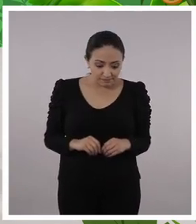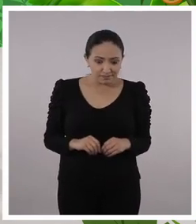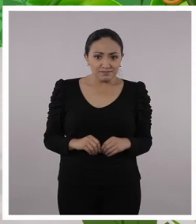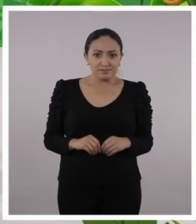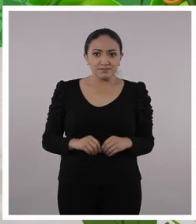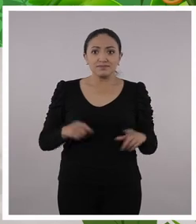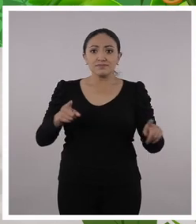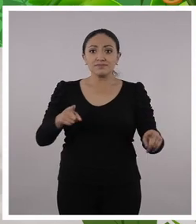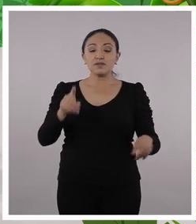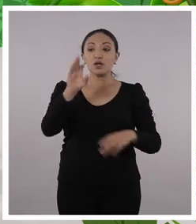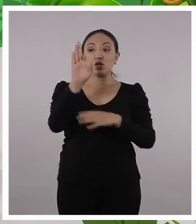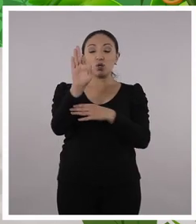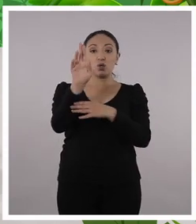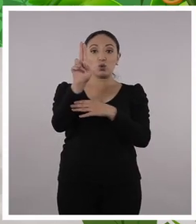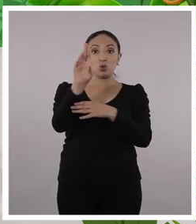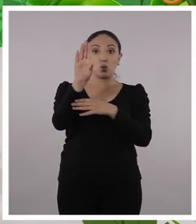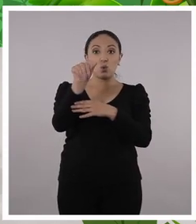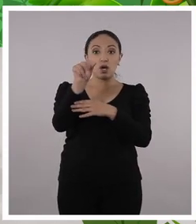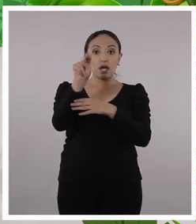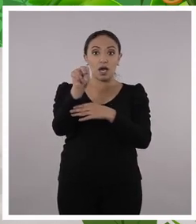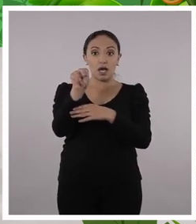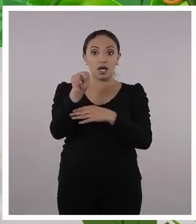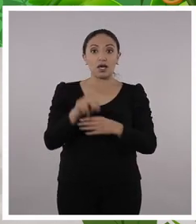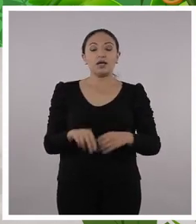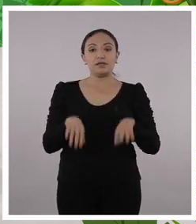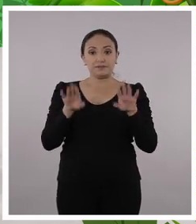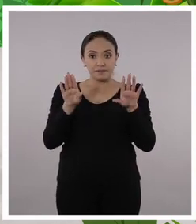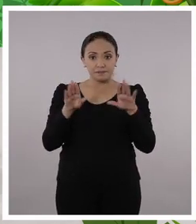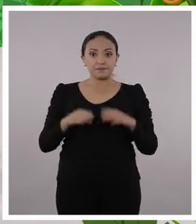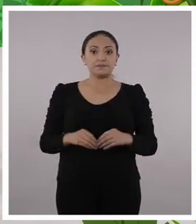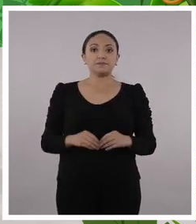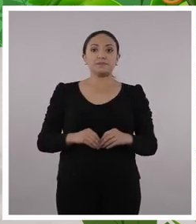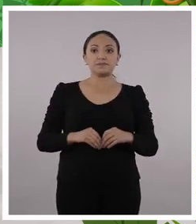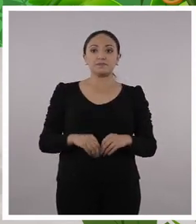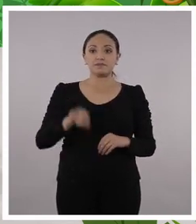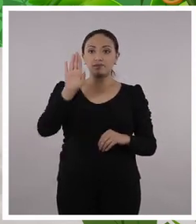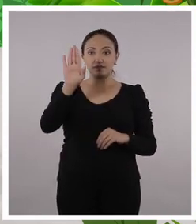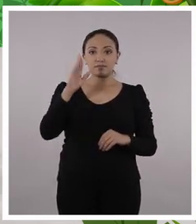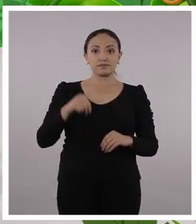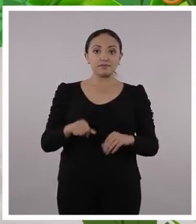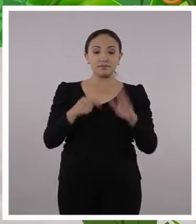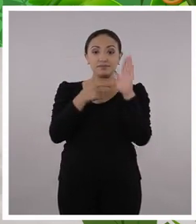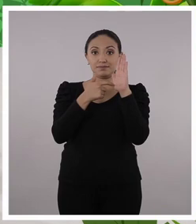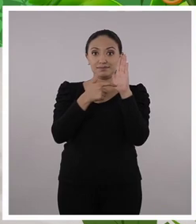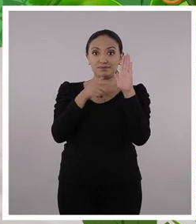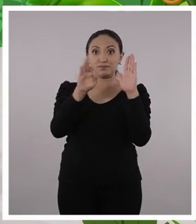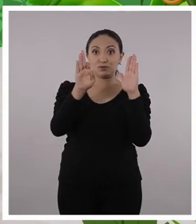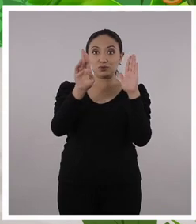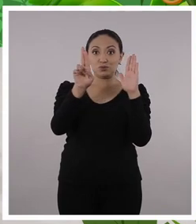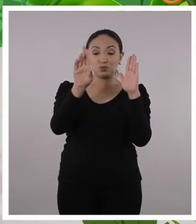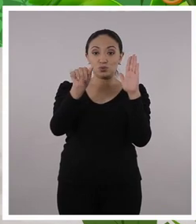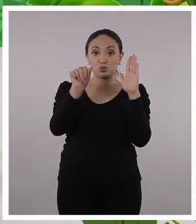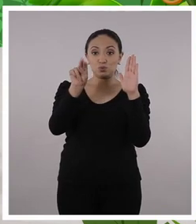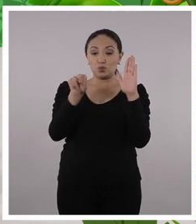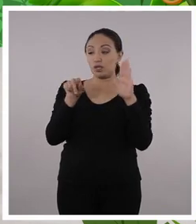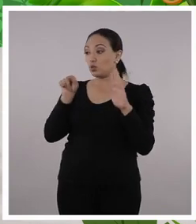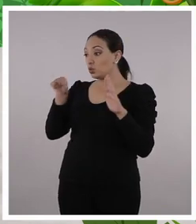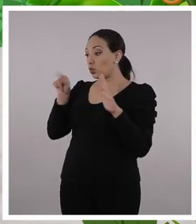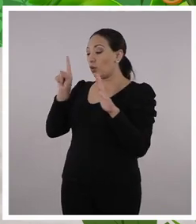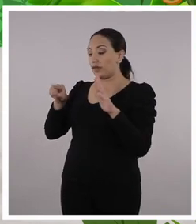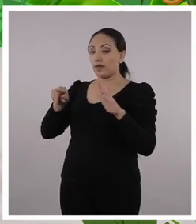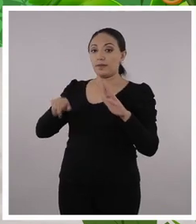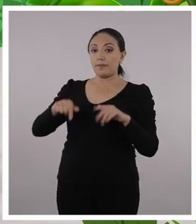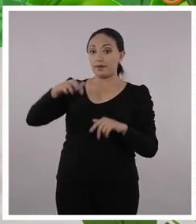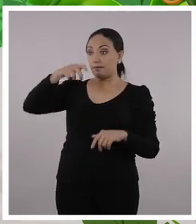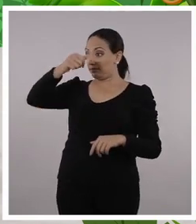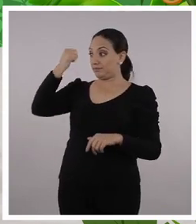Muy bien. ¡Nos salió el tucán! ¡Un tucán! A ver, profe Monse, yo les indico. Así que la profe Monse va a ir